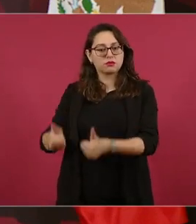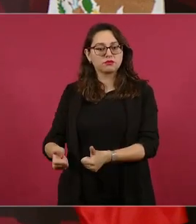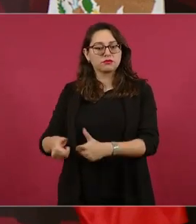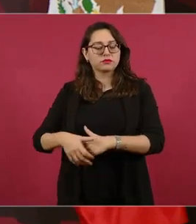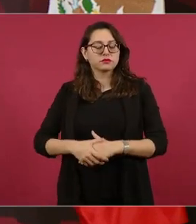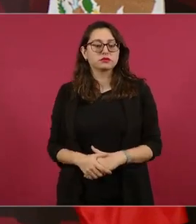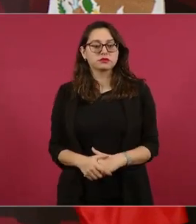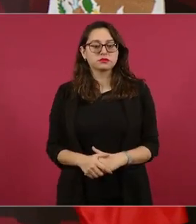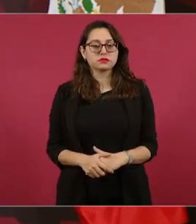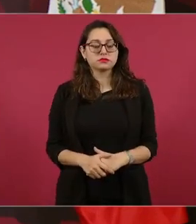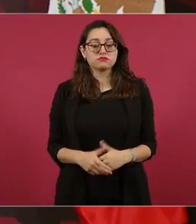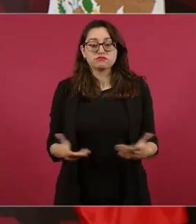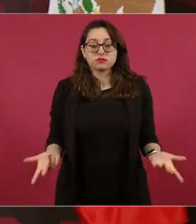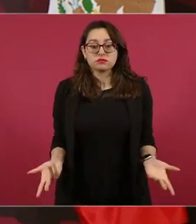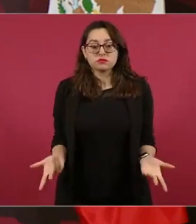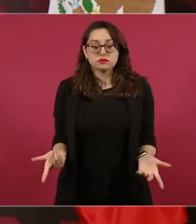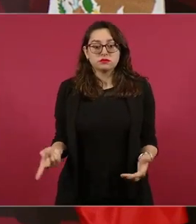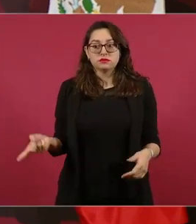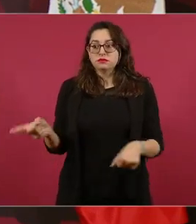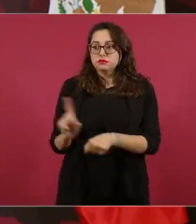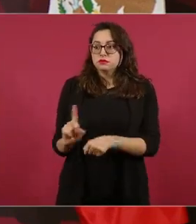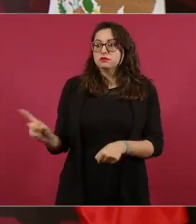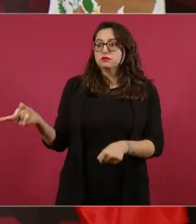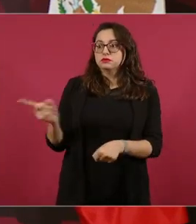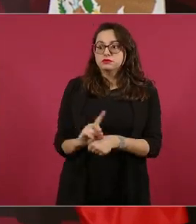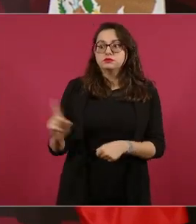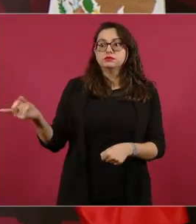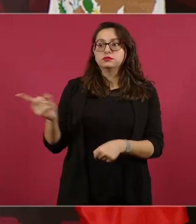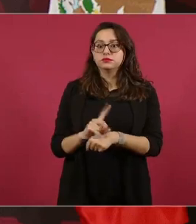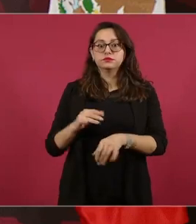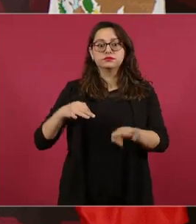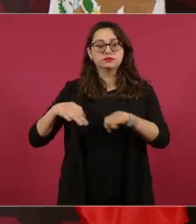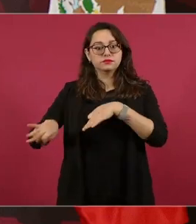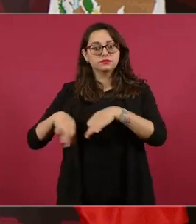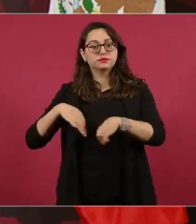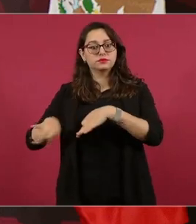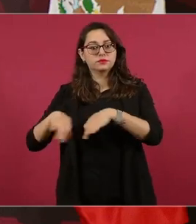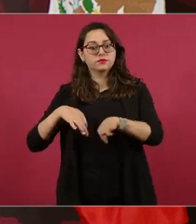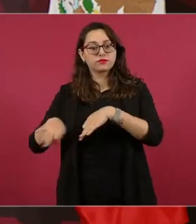Coyuca. Hemos estado allá trabajando. Hay